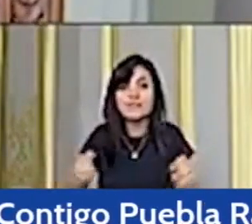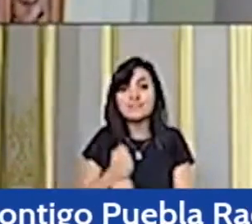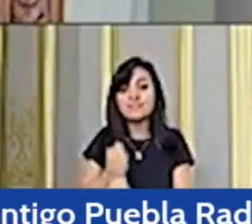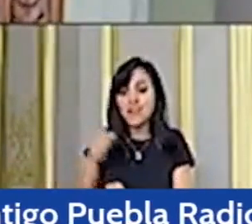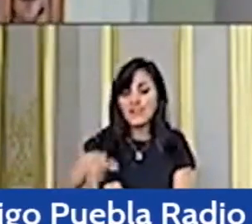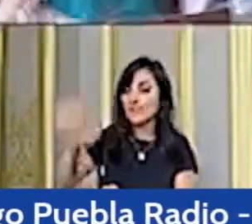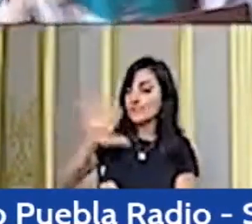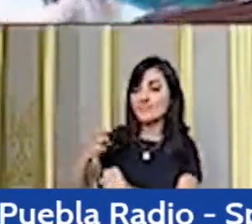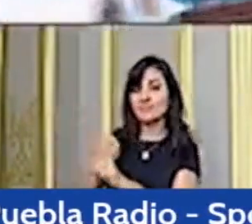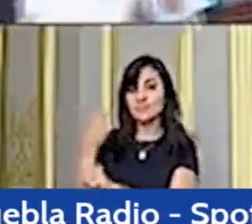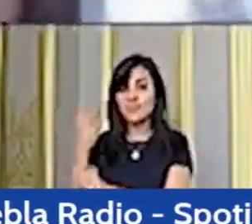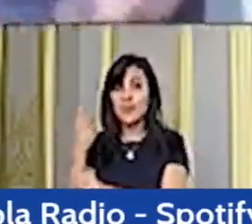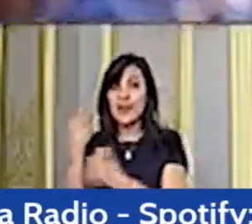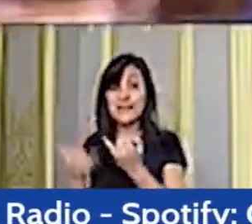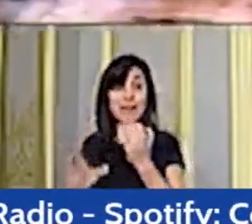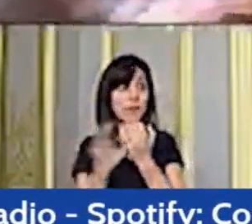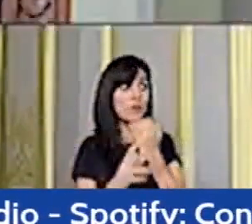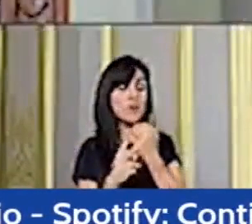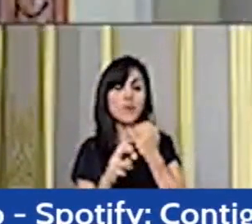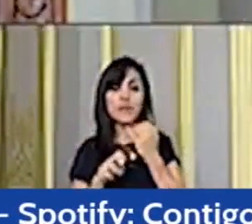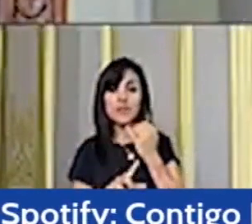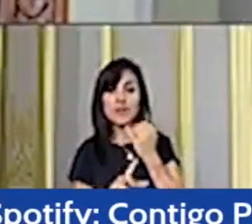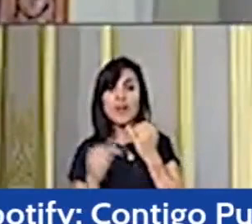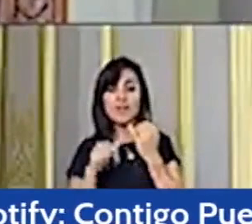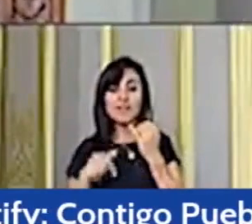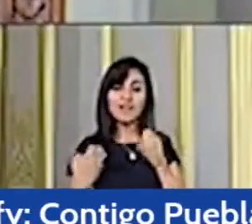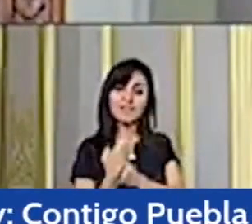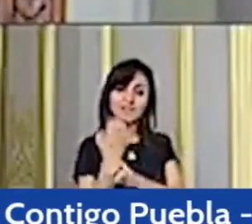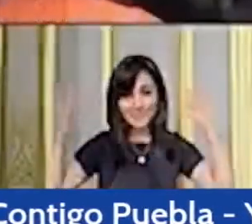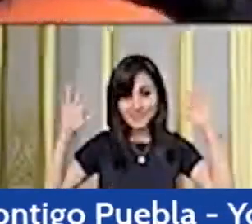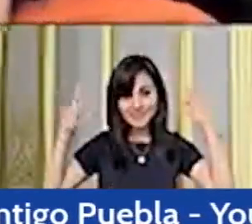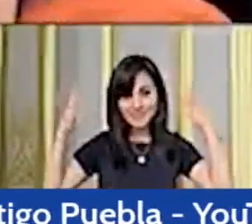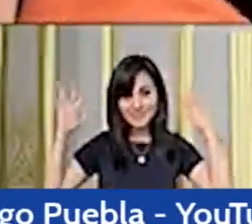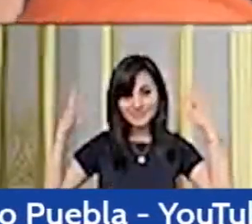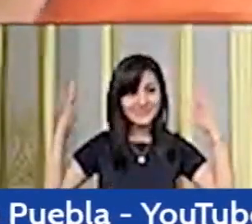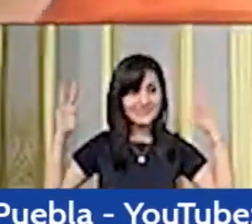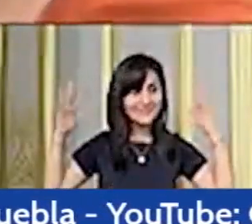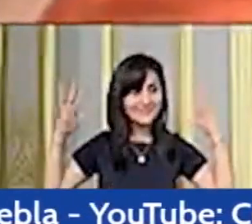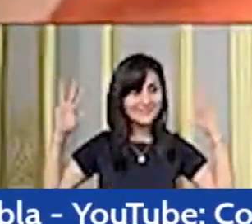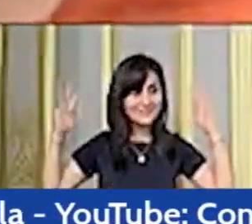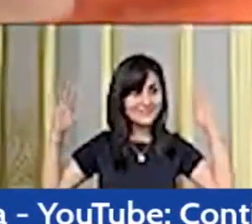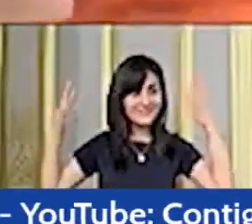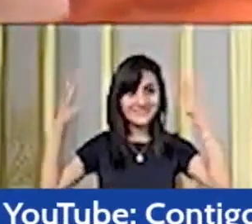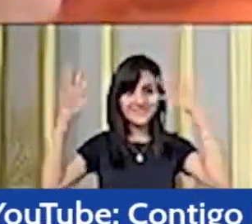Puebla y del Código Penal del Estado Libre Soberano de Puebla.